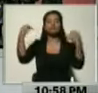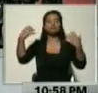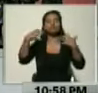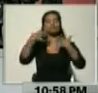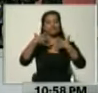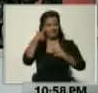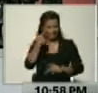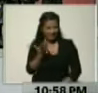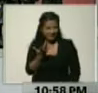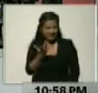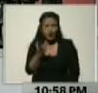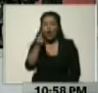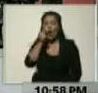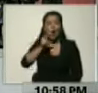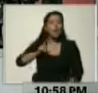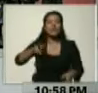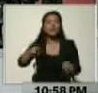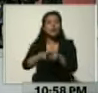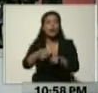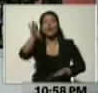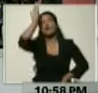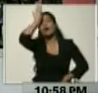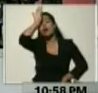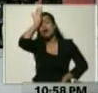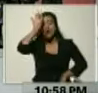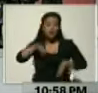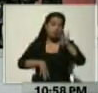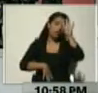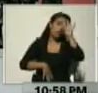Lo que es la pantalla, Dios mío querido. Ahora,